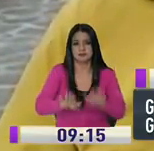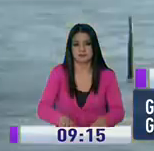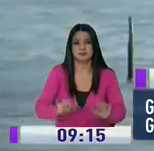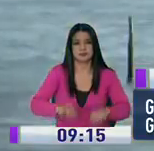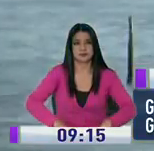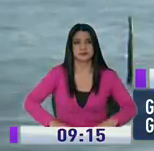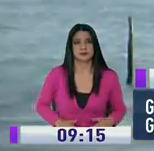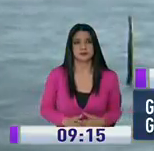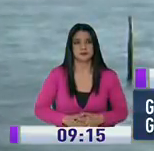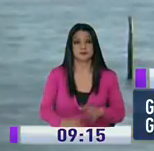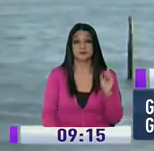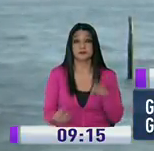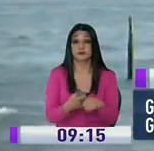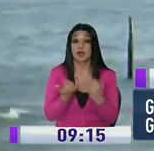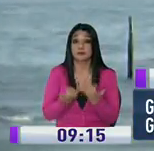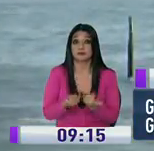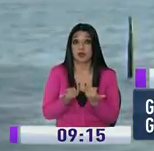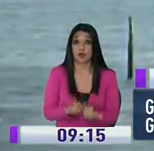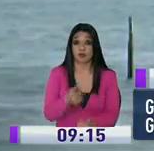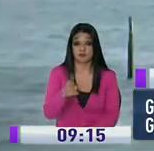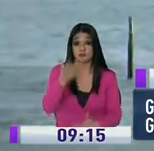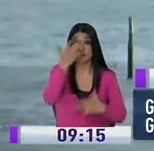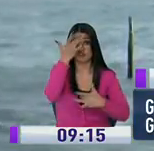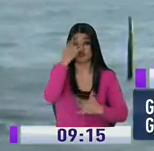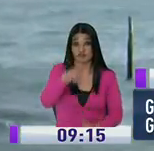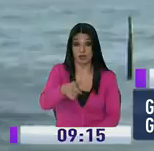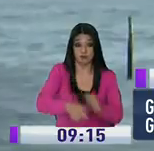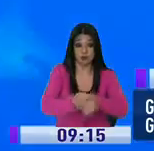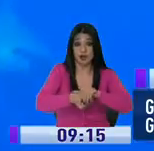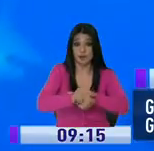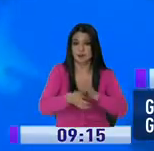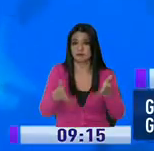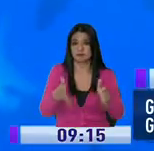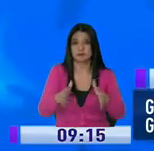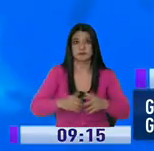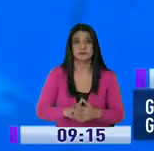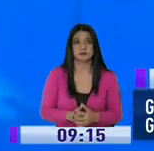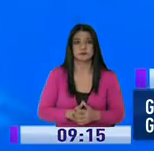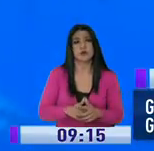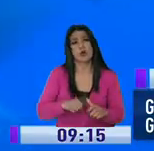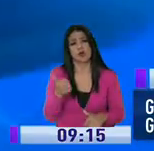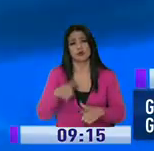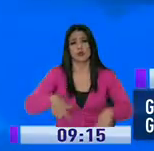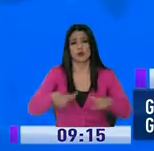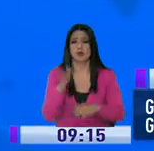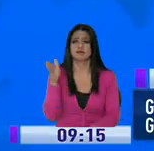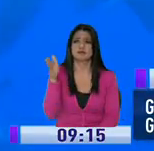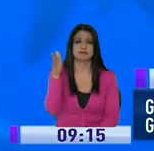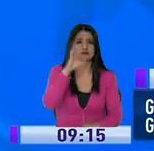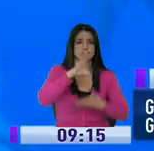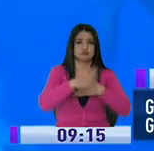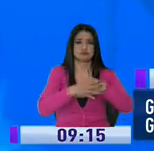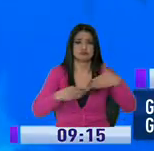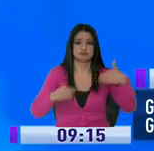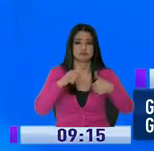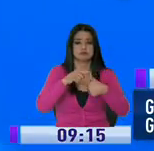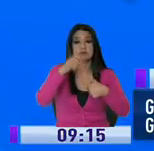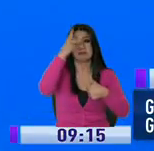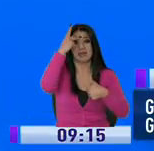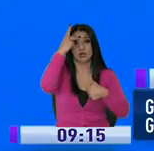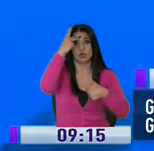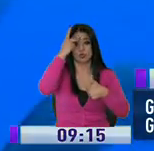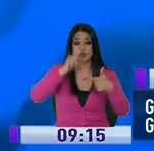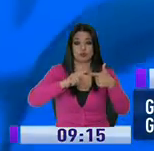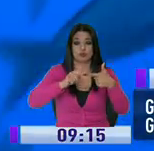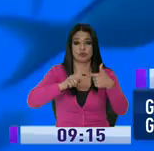tierra. Hasta el momento no se han detectado casos en las Islas Galápagos. Otros destinos turísticos en América del Sur como Machu Picchu en Perú y la